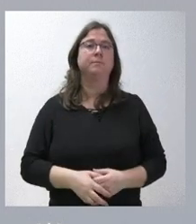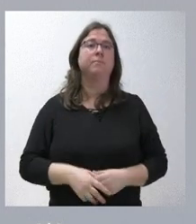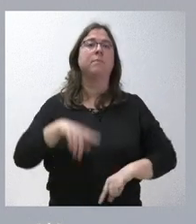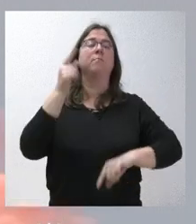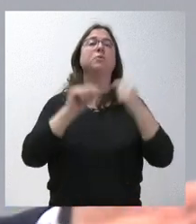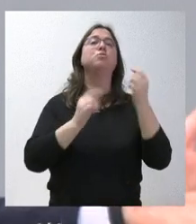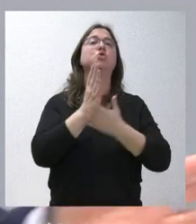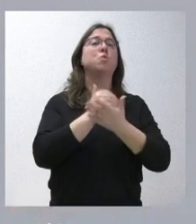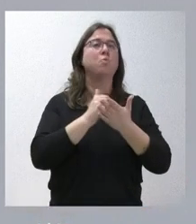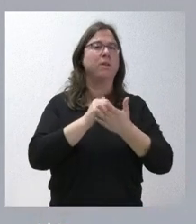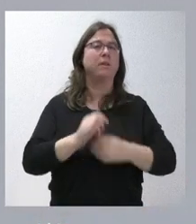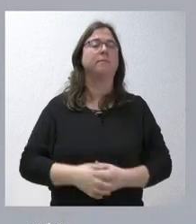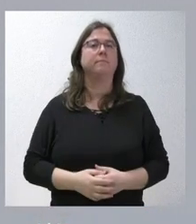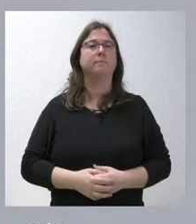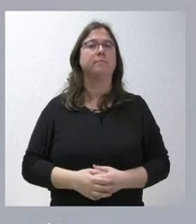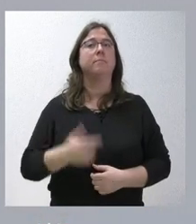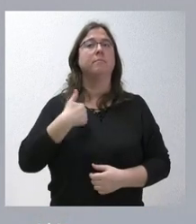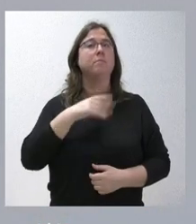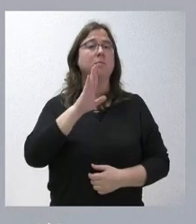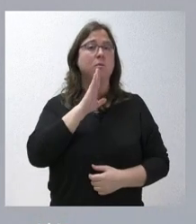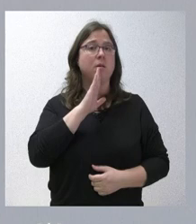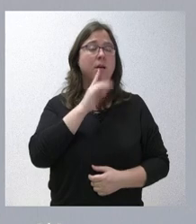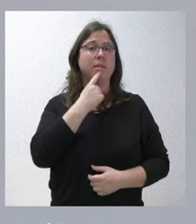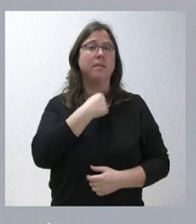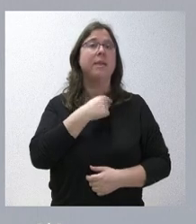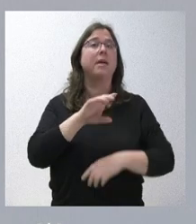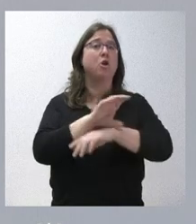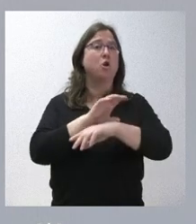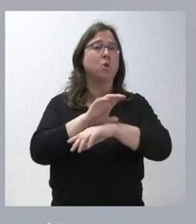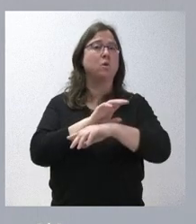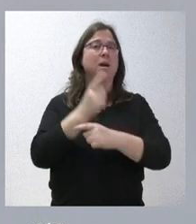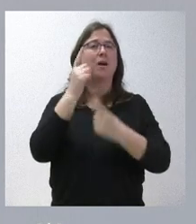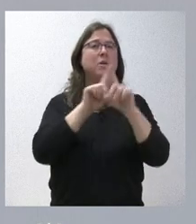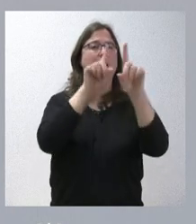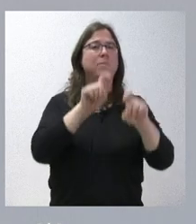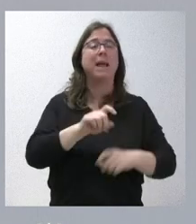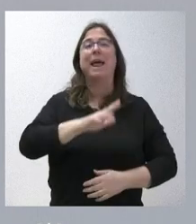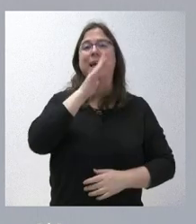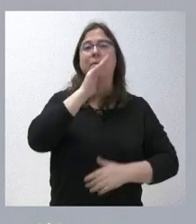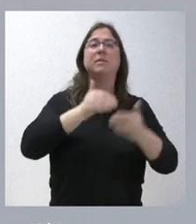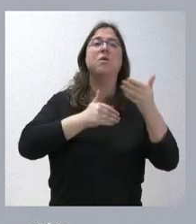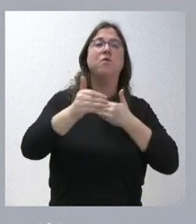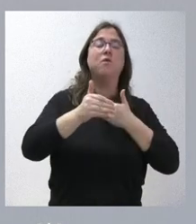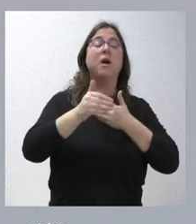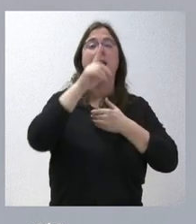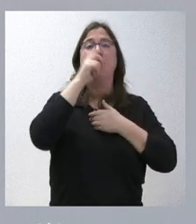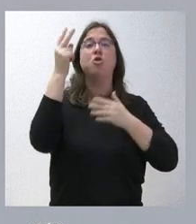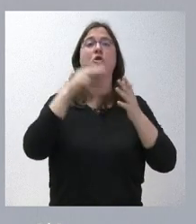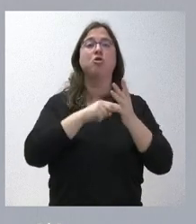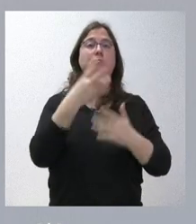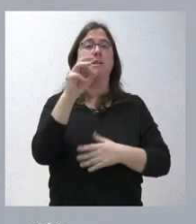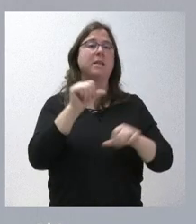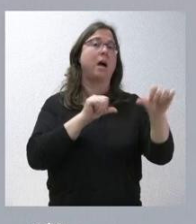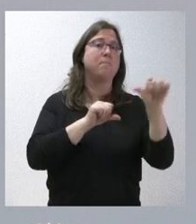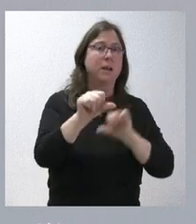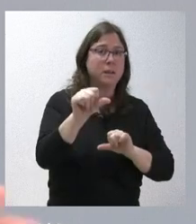comunidad también en relación con esta invitación que me hacía el consejero había algunas preguntas de qué va a pasar con la fundación a partir del año 2030 yo